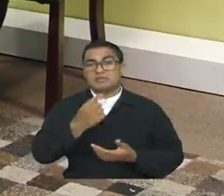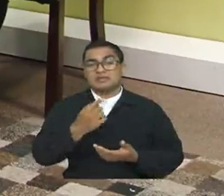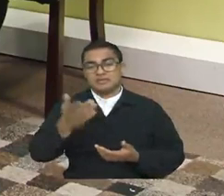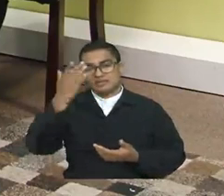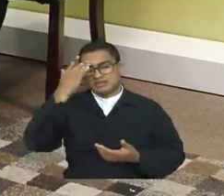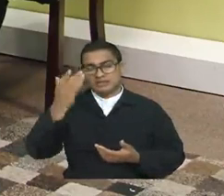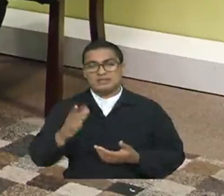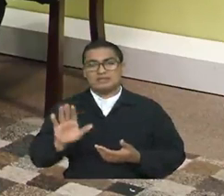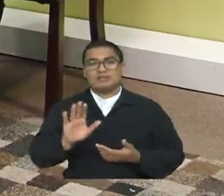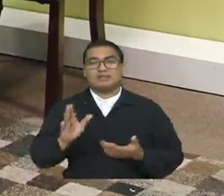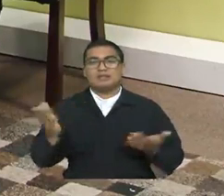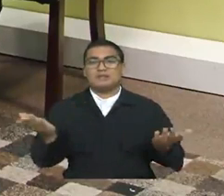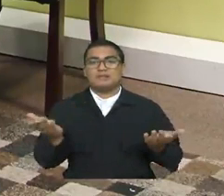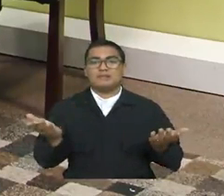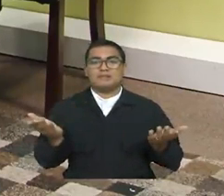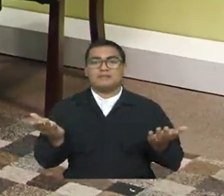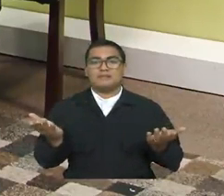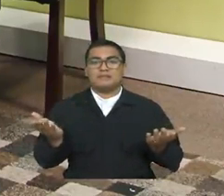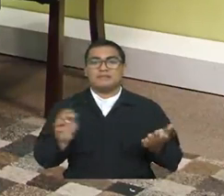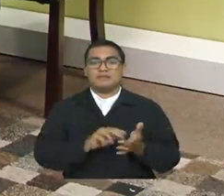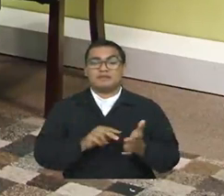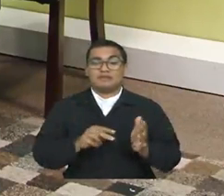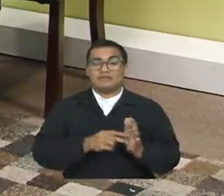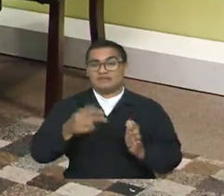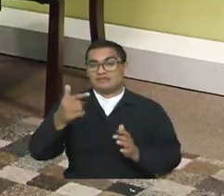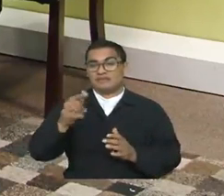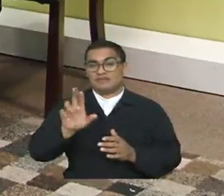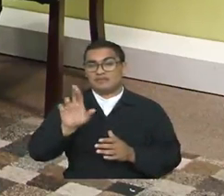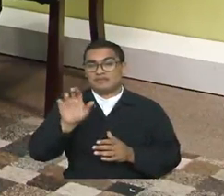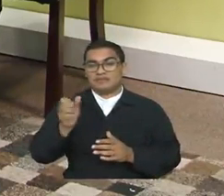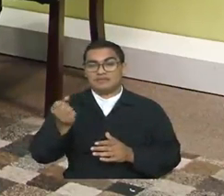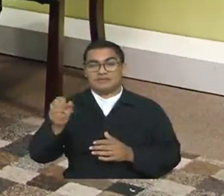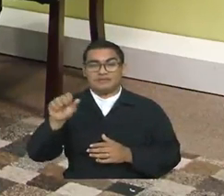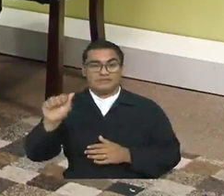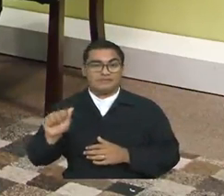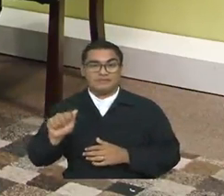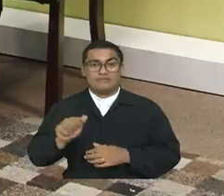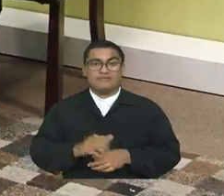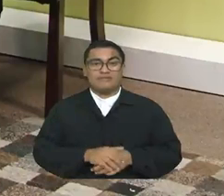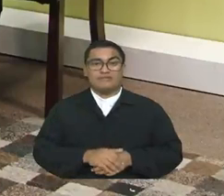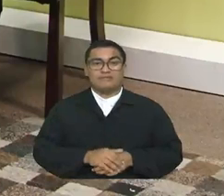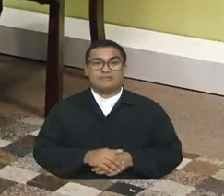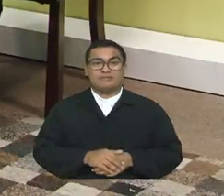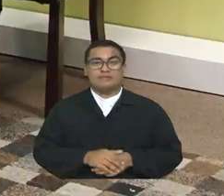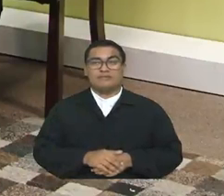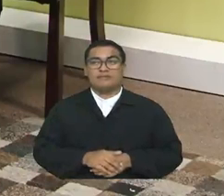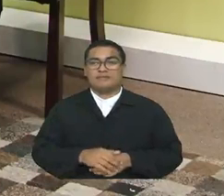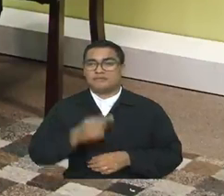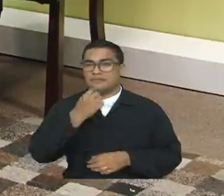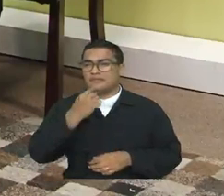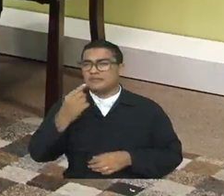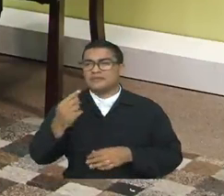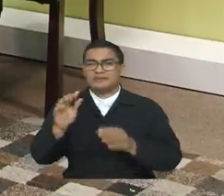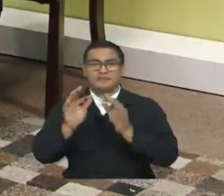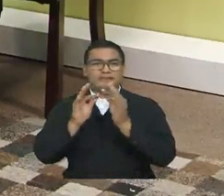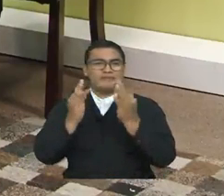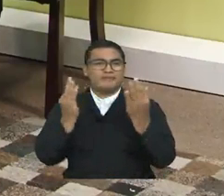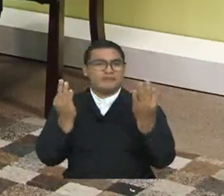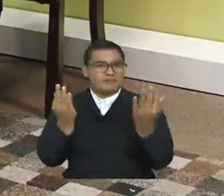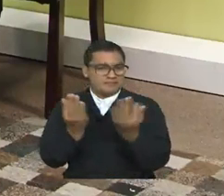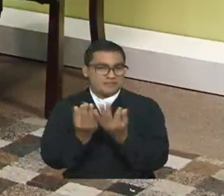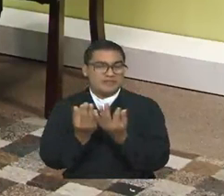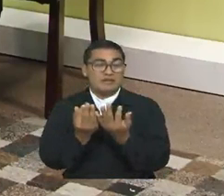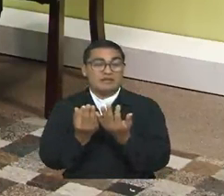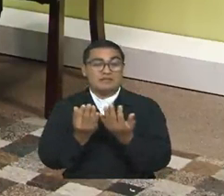demanda horrorosa de grasas, por decirte algo. Ahora, la familia no solo está compuesta por las